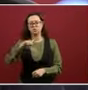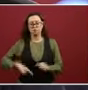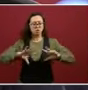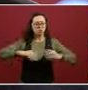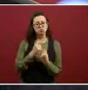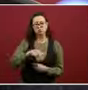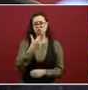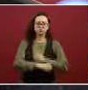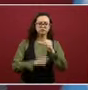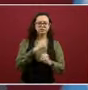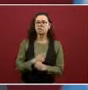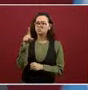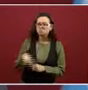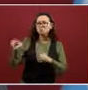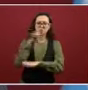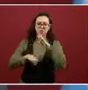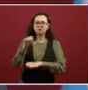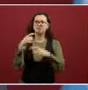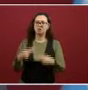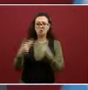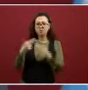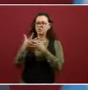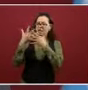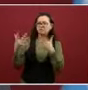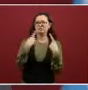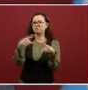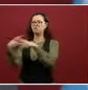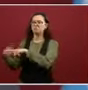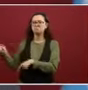a grandes contribuyentes alrededor de